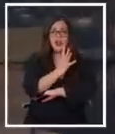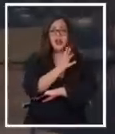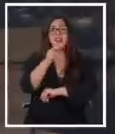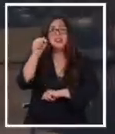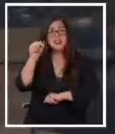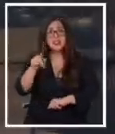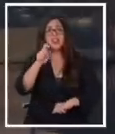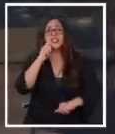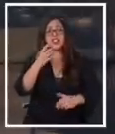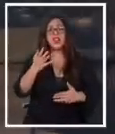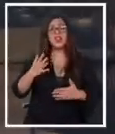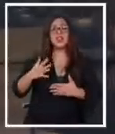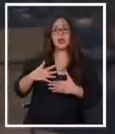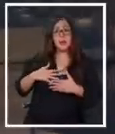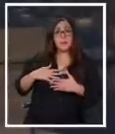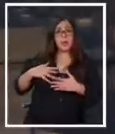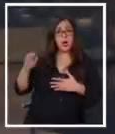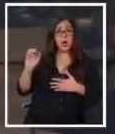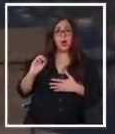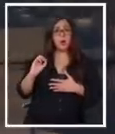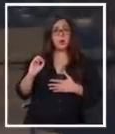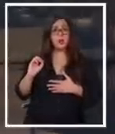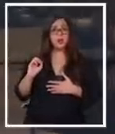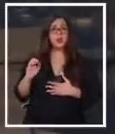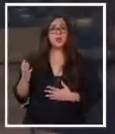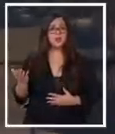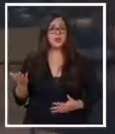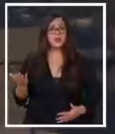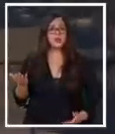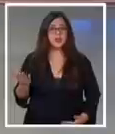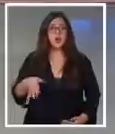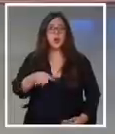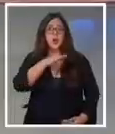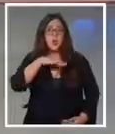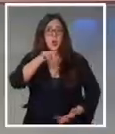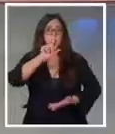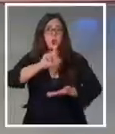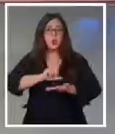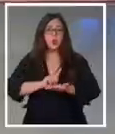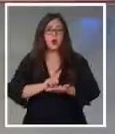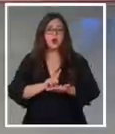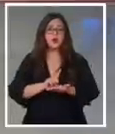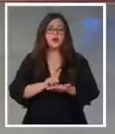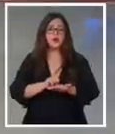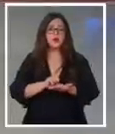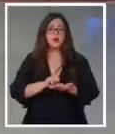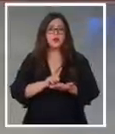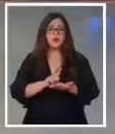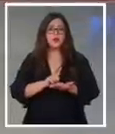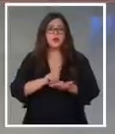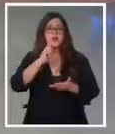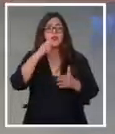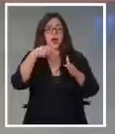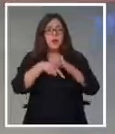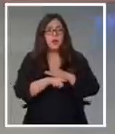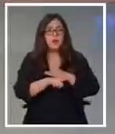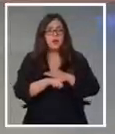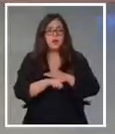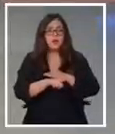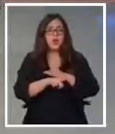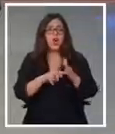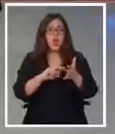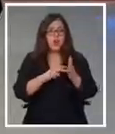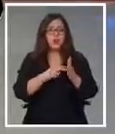generado desde mi punto de vista un un uso del territorio que ha profundizado el conflicto